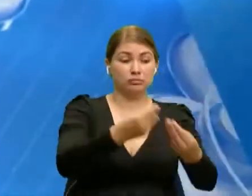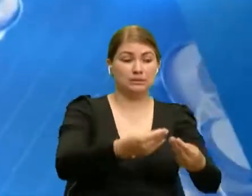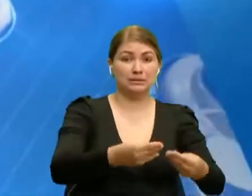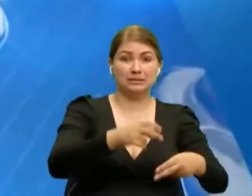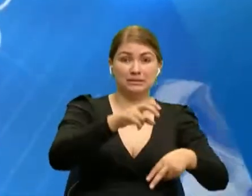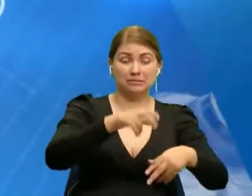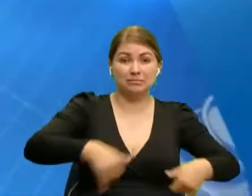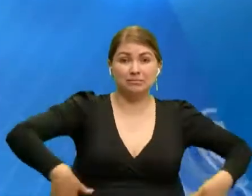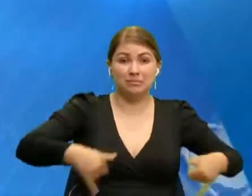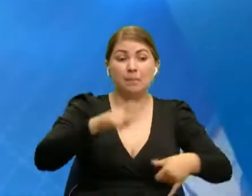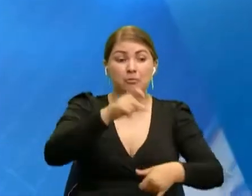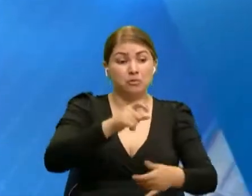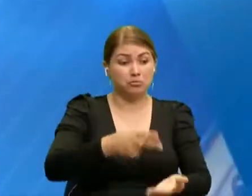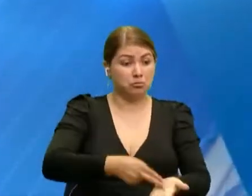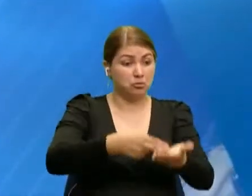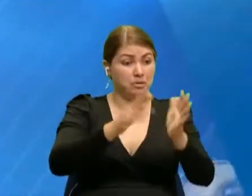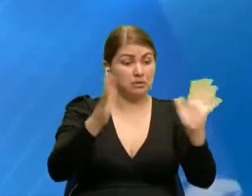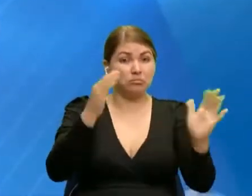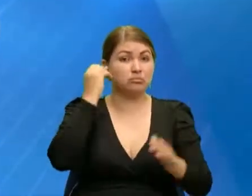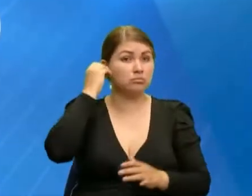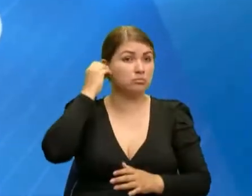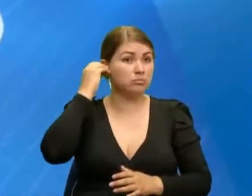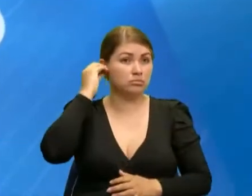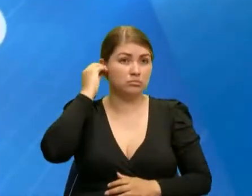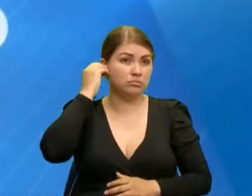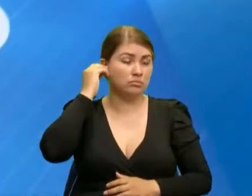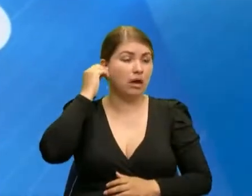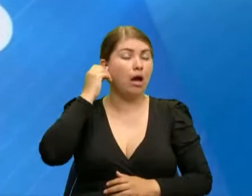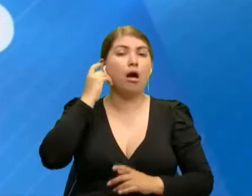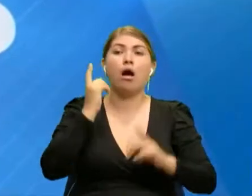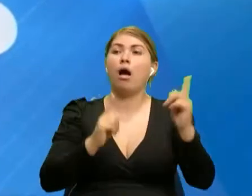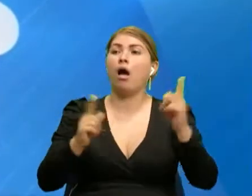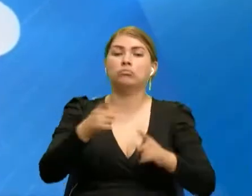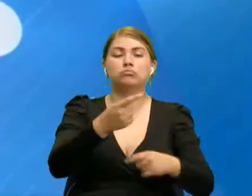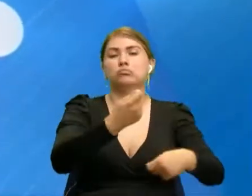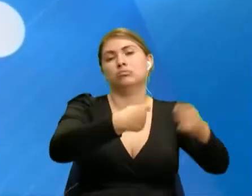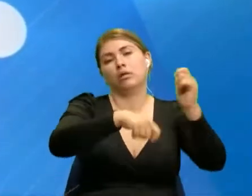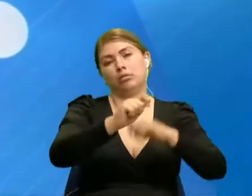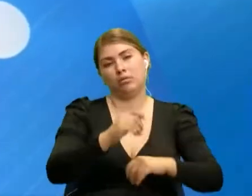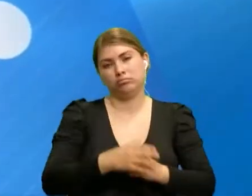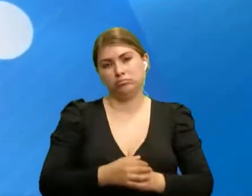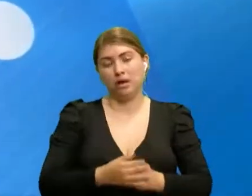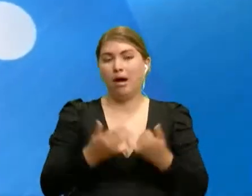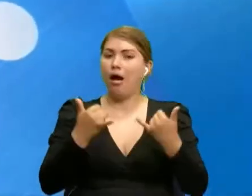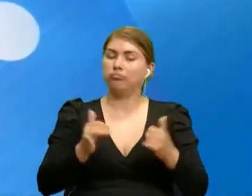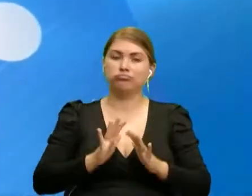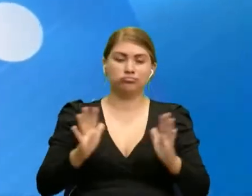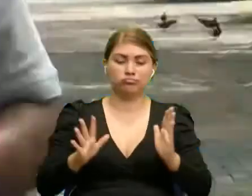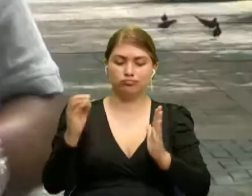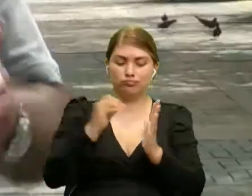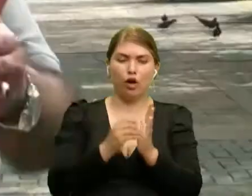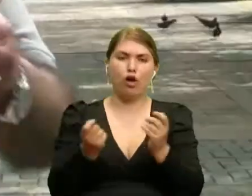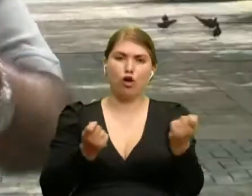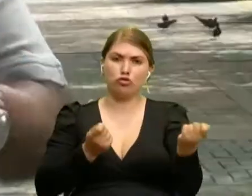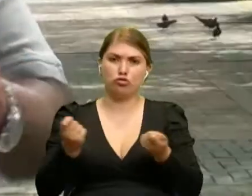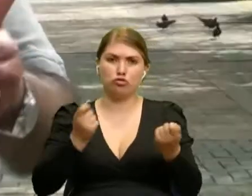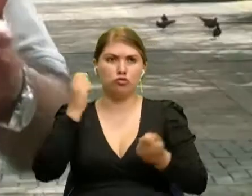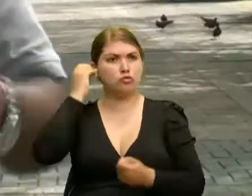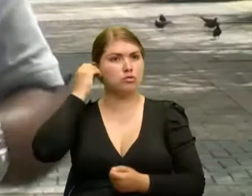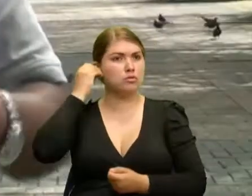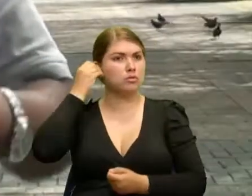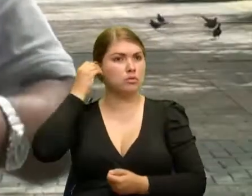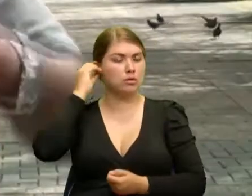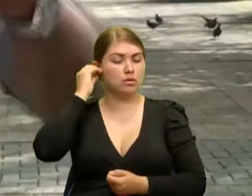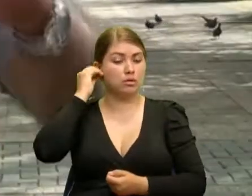el paciente se recuperaba y era tan excusa cogía las vendía este momento ya tenemos un control sobre los elementos